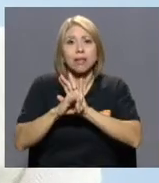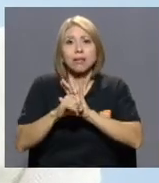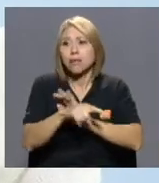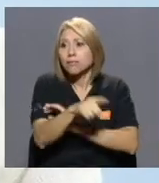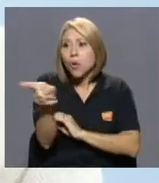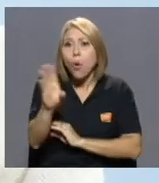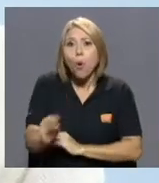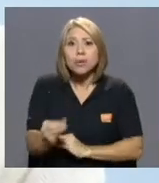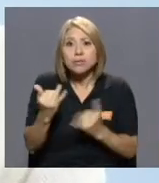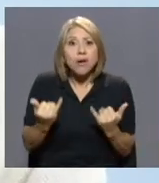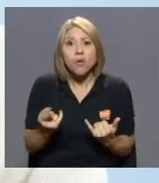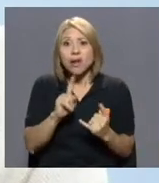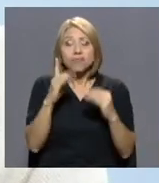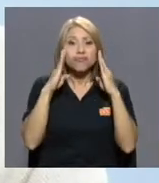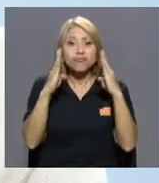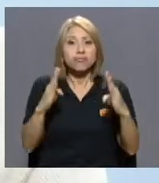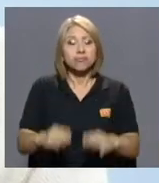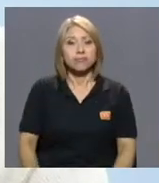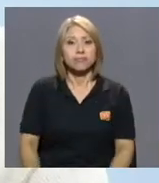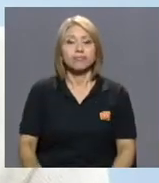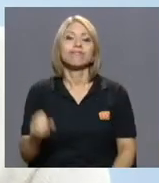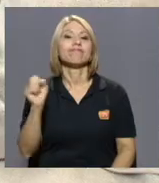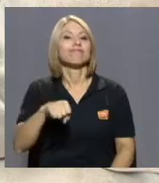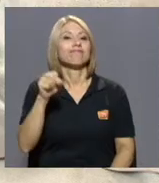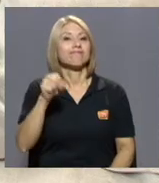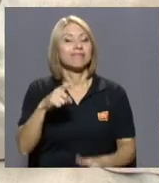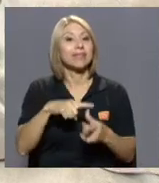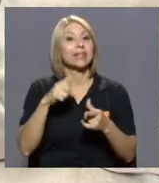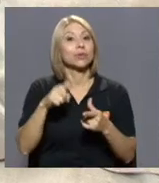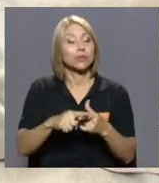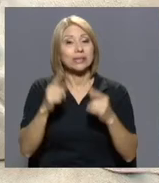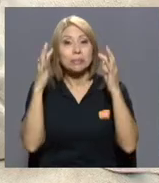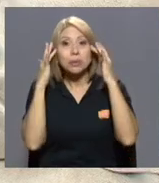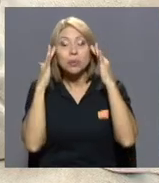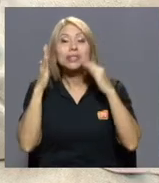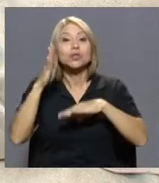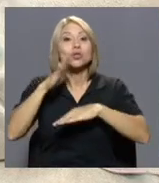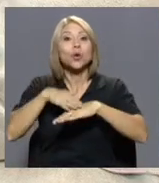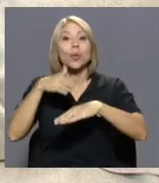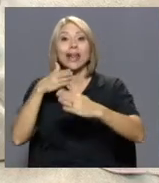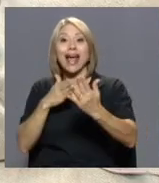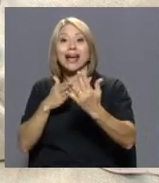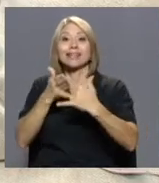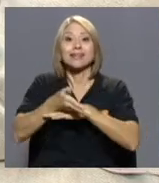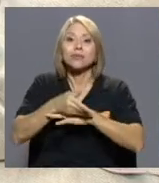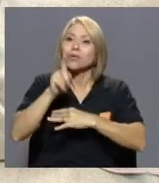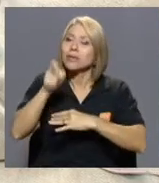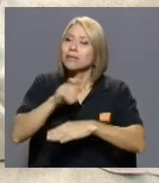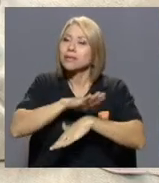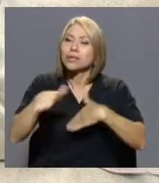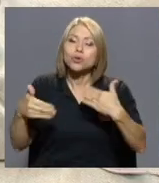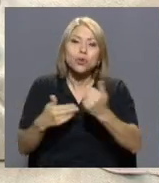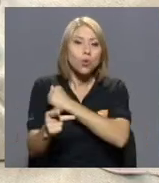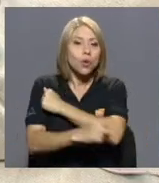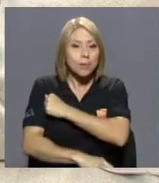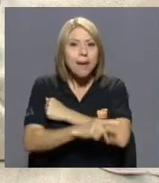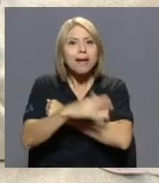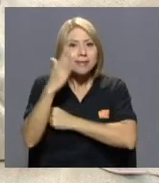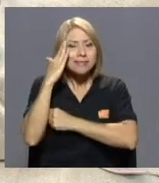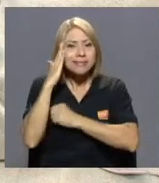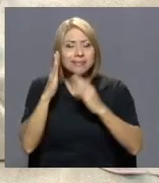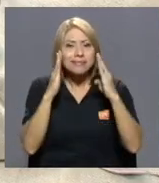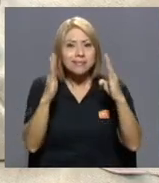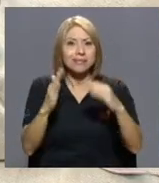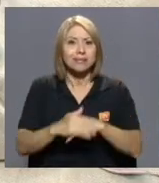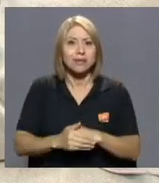estamos atendiendo. En efecto, entonces, la preocupación sobre el acceso es una preocupación que debería ser de todo el país. O sea, la cantidad de sesión,